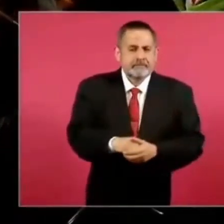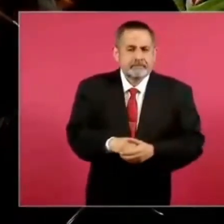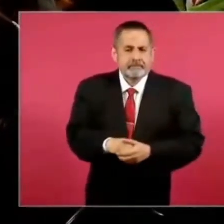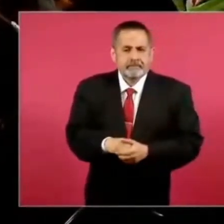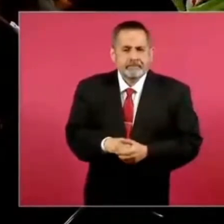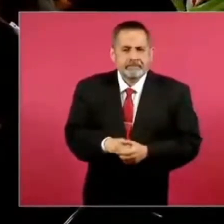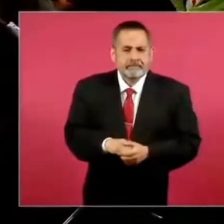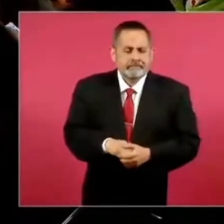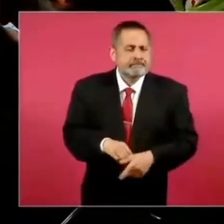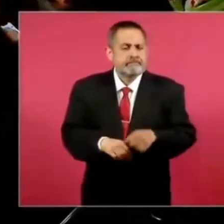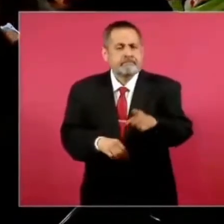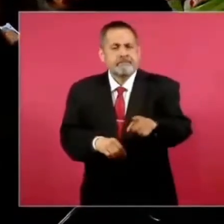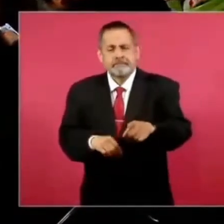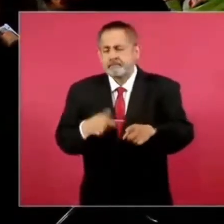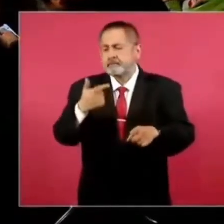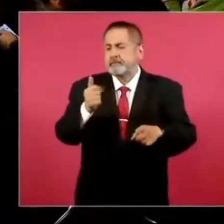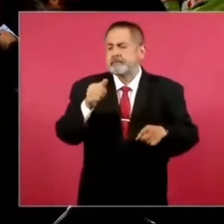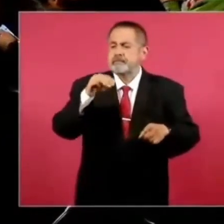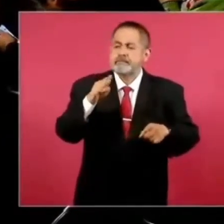Gamboa,